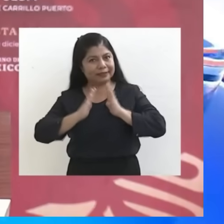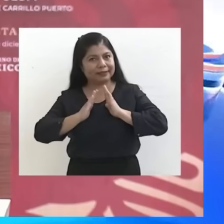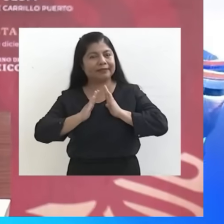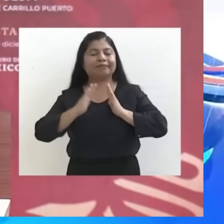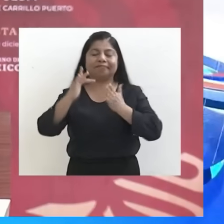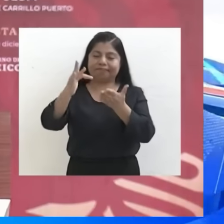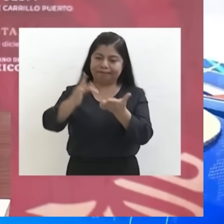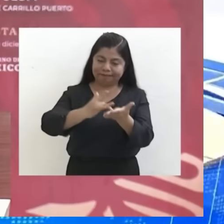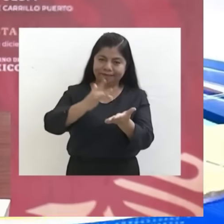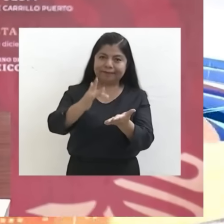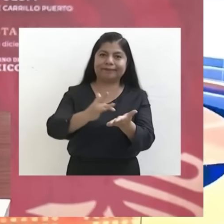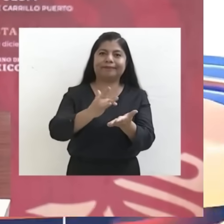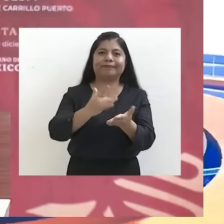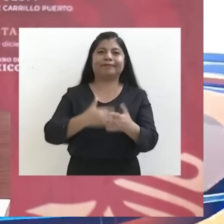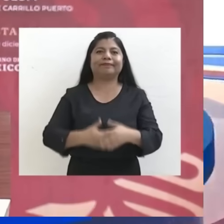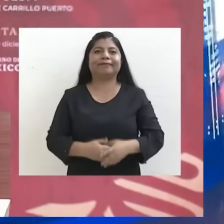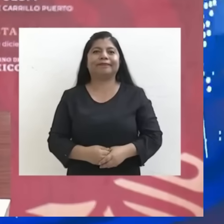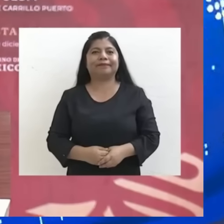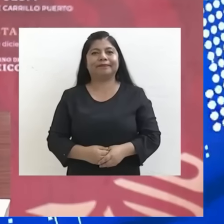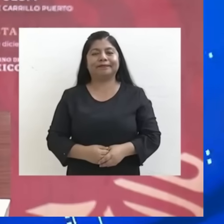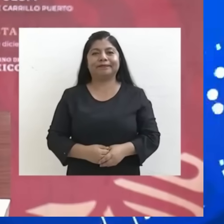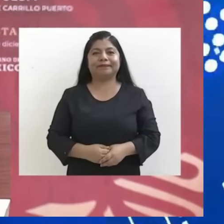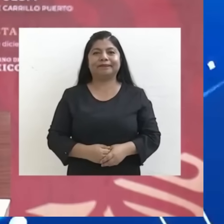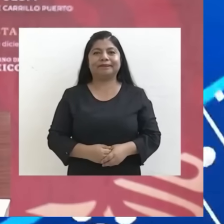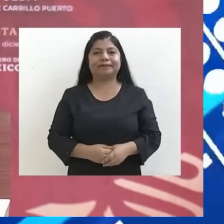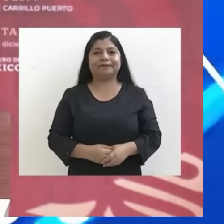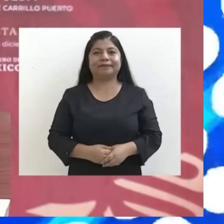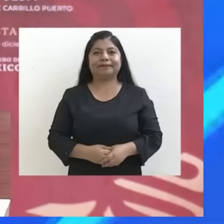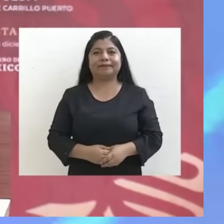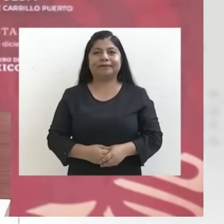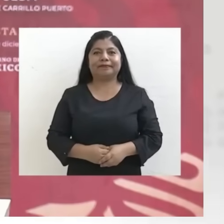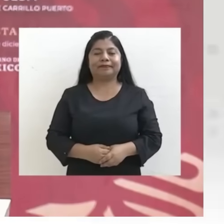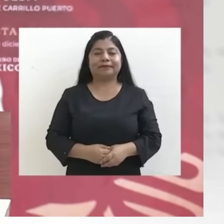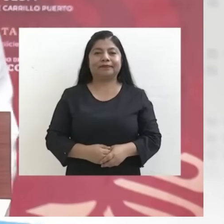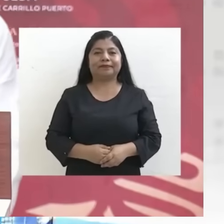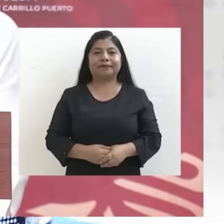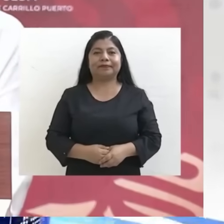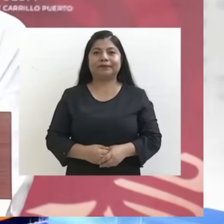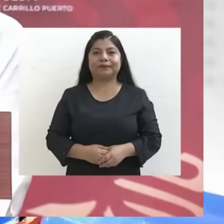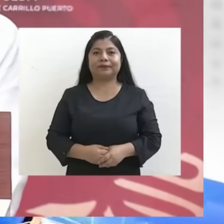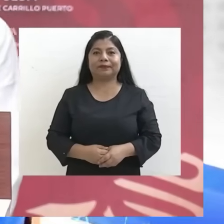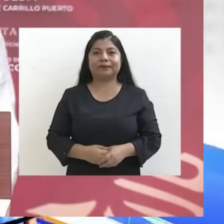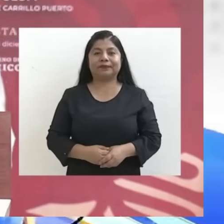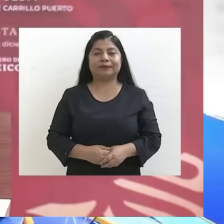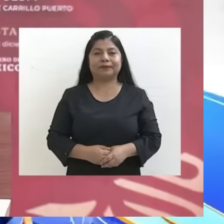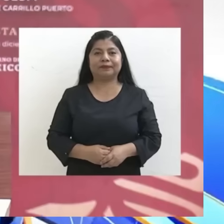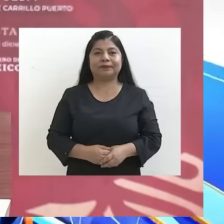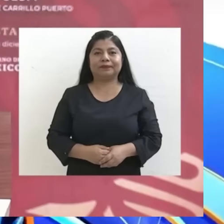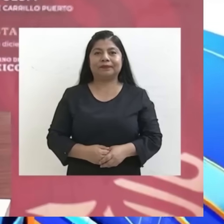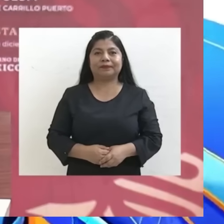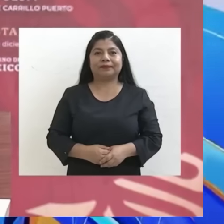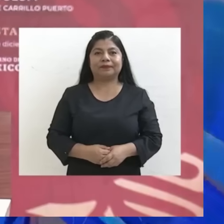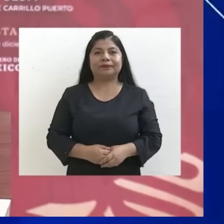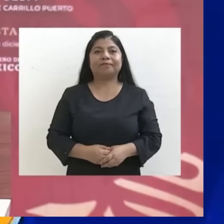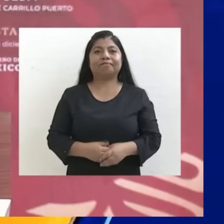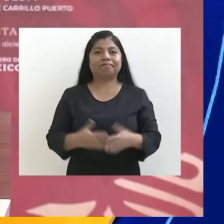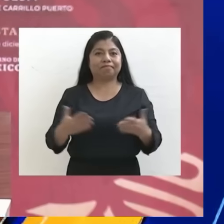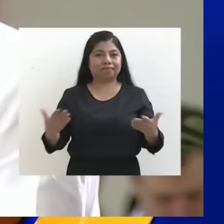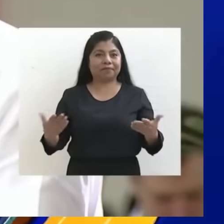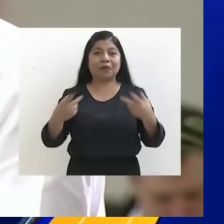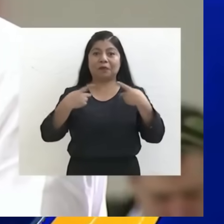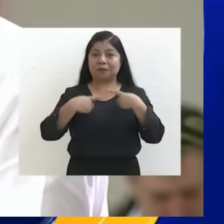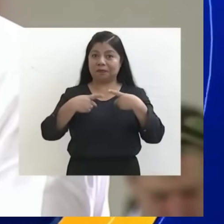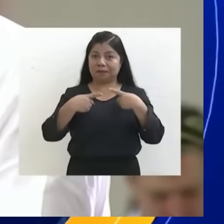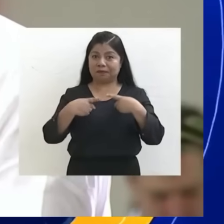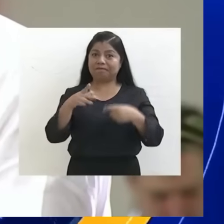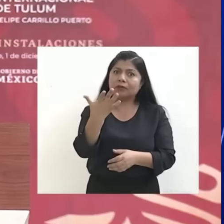luego, con el respaldo y la participación de nuestro pueblo.